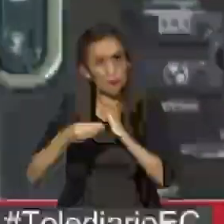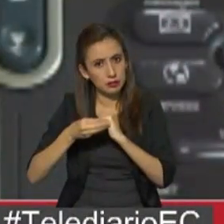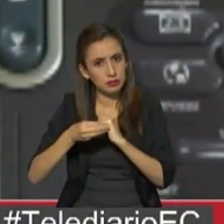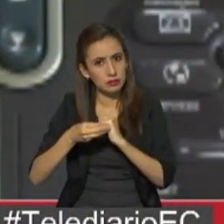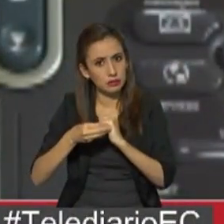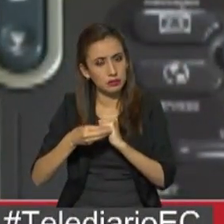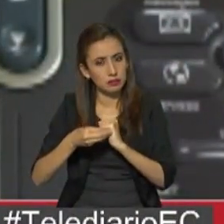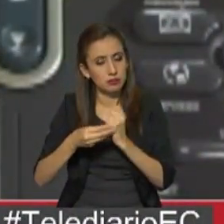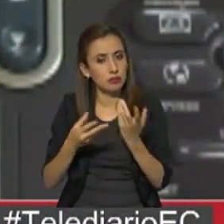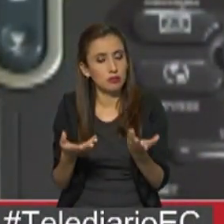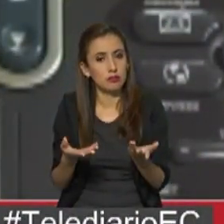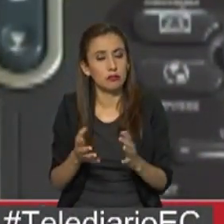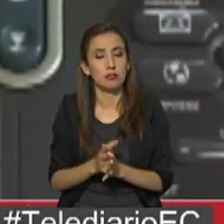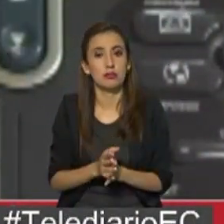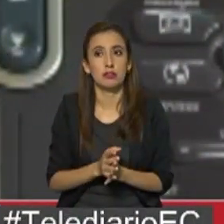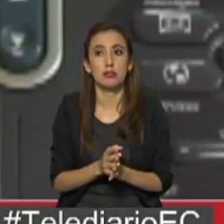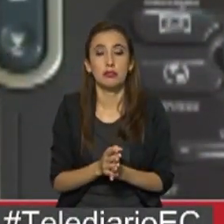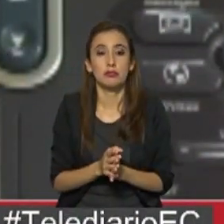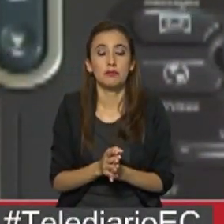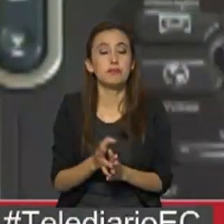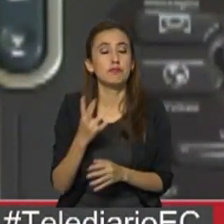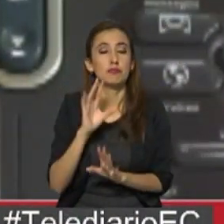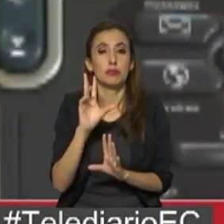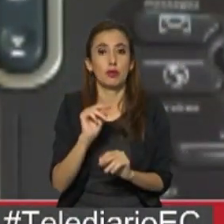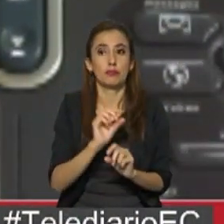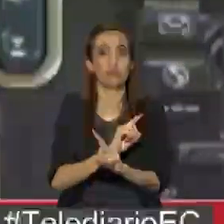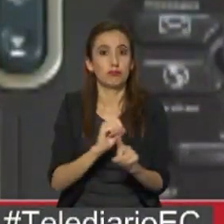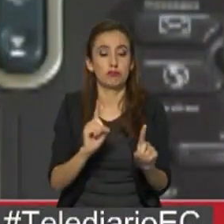no nosotros lo que estamos haciendo